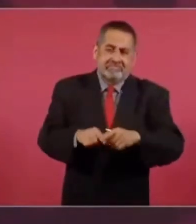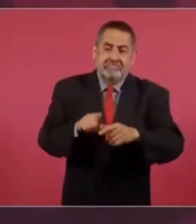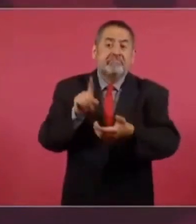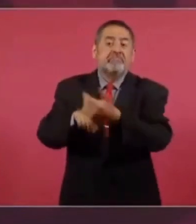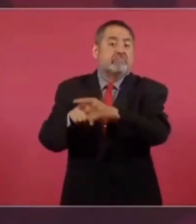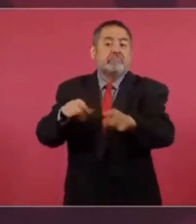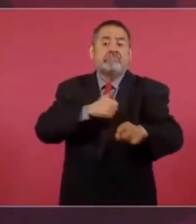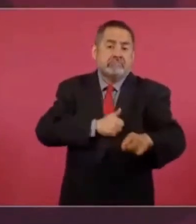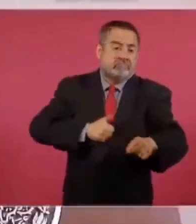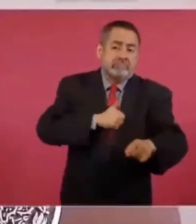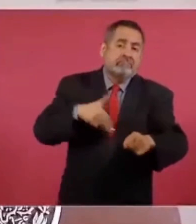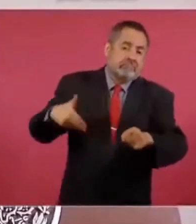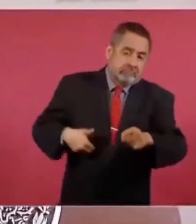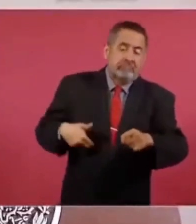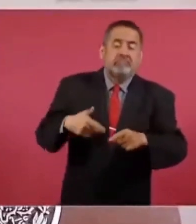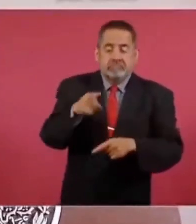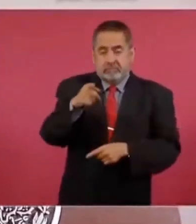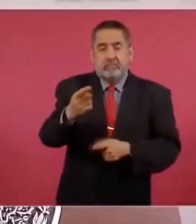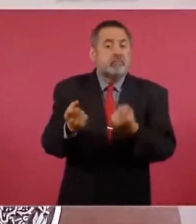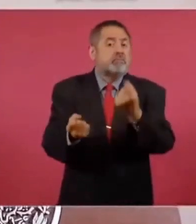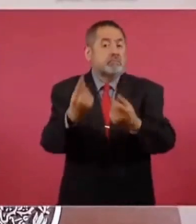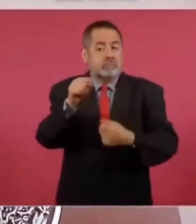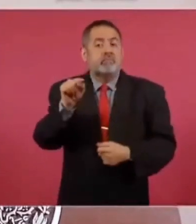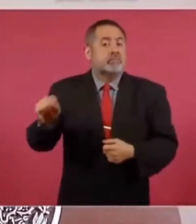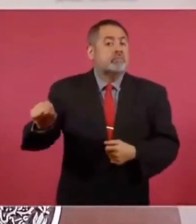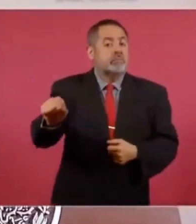hirieron a elementos